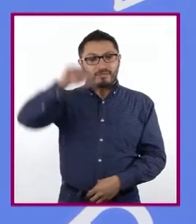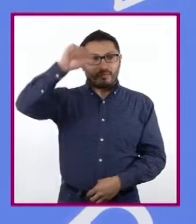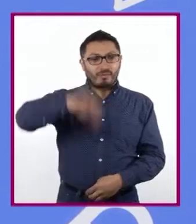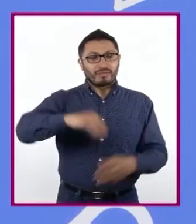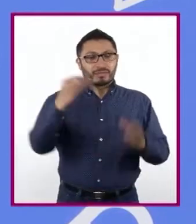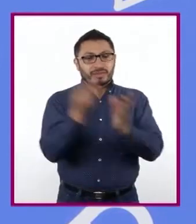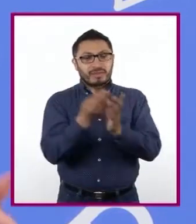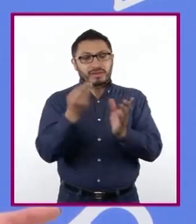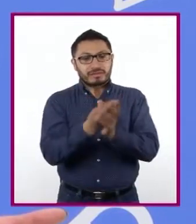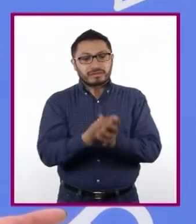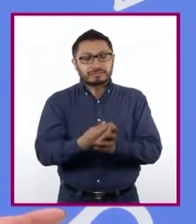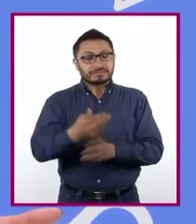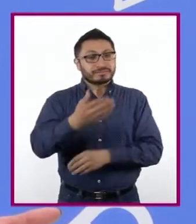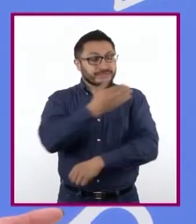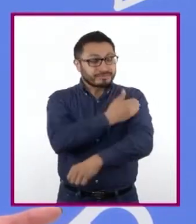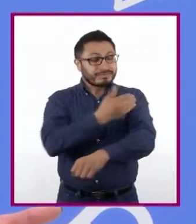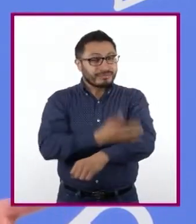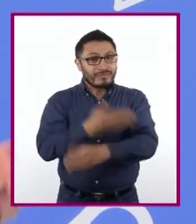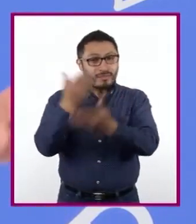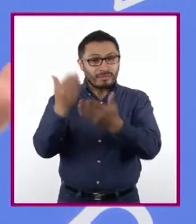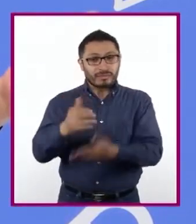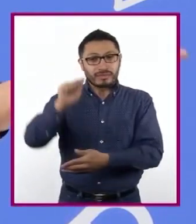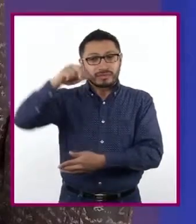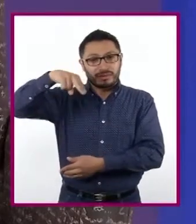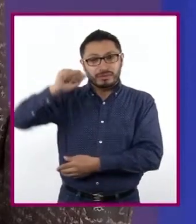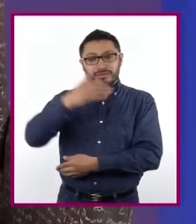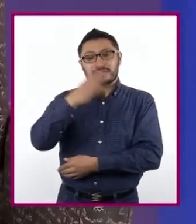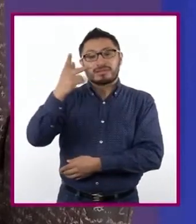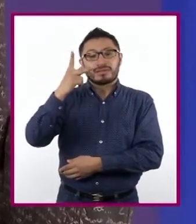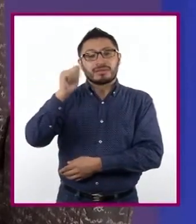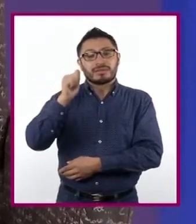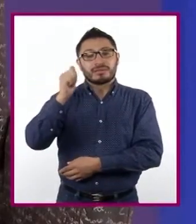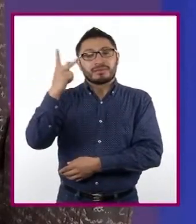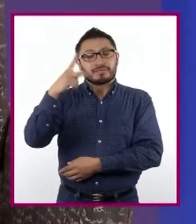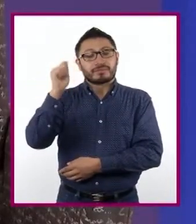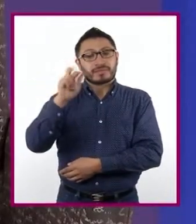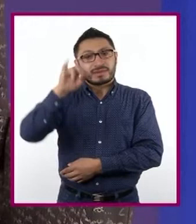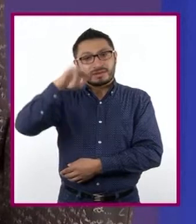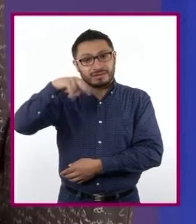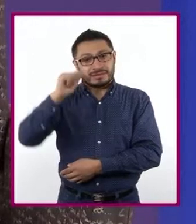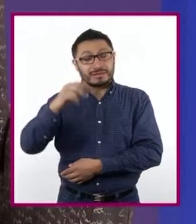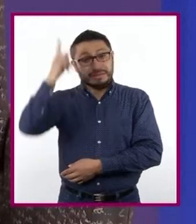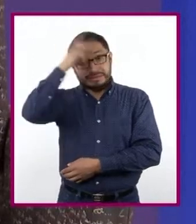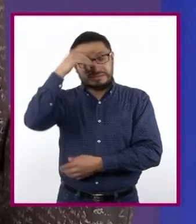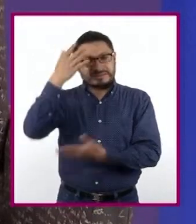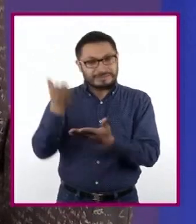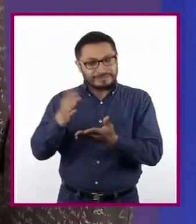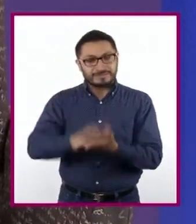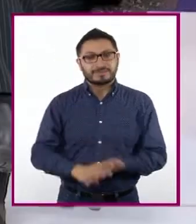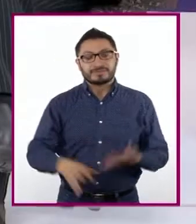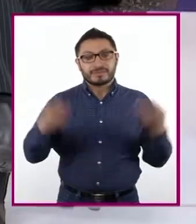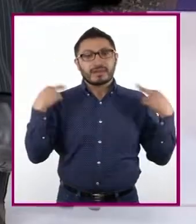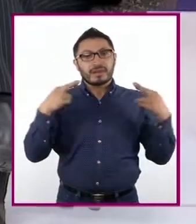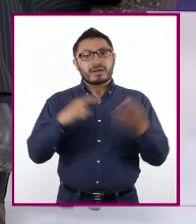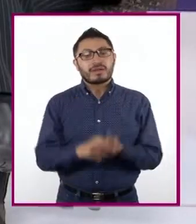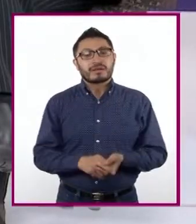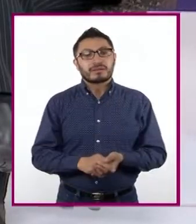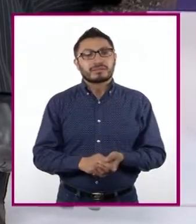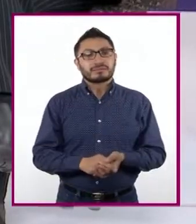sesión nos acompaña Ana Karina Soaste, psicóloga con maestría